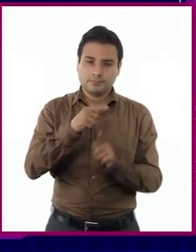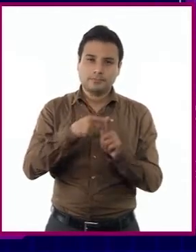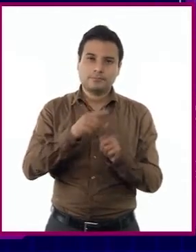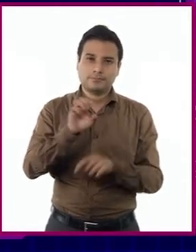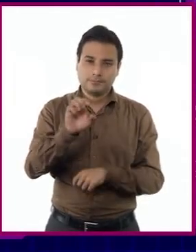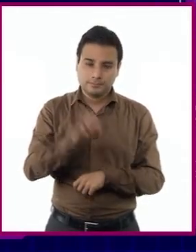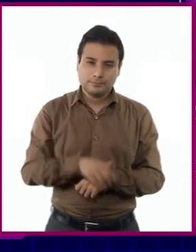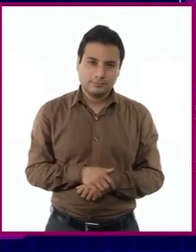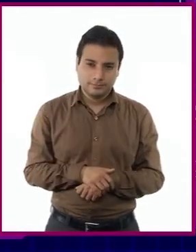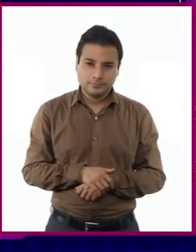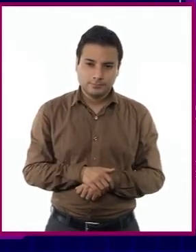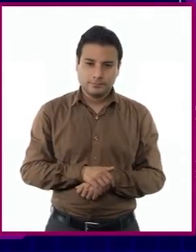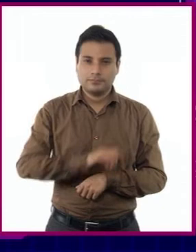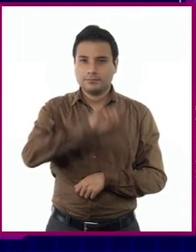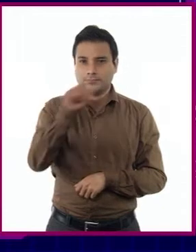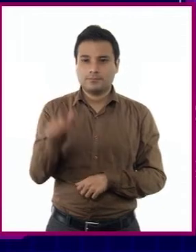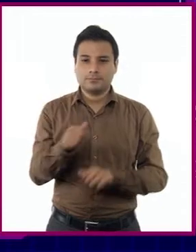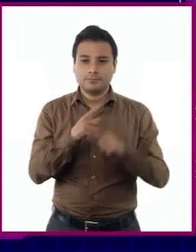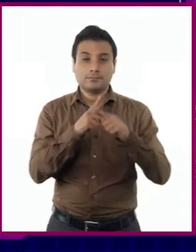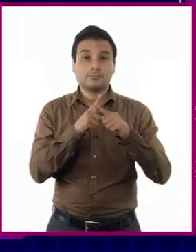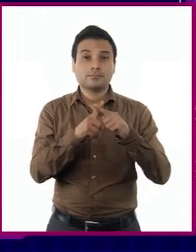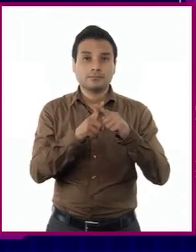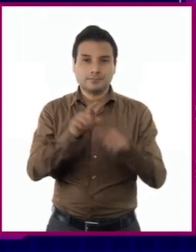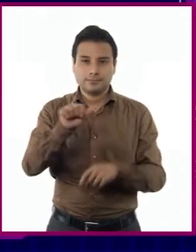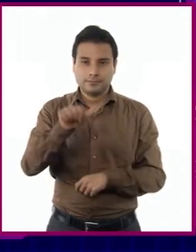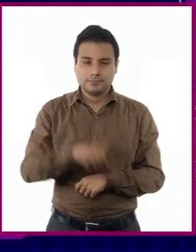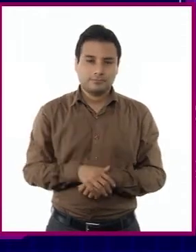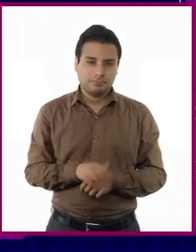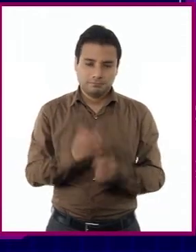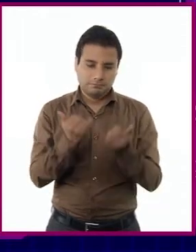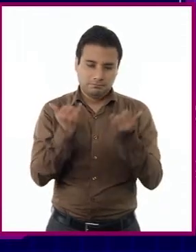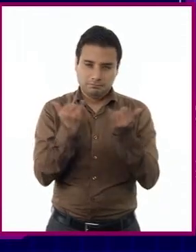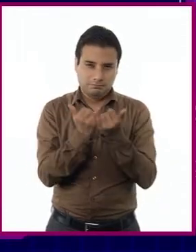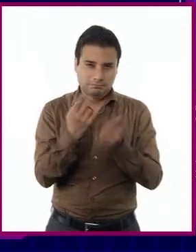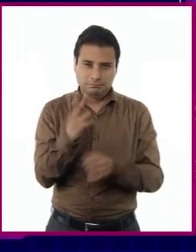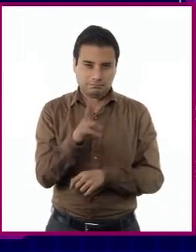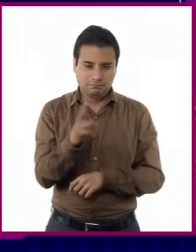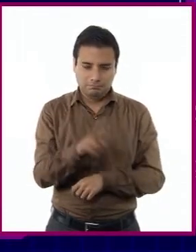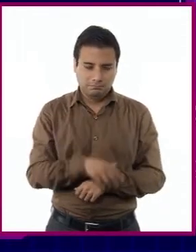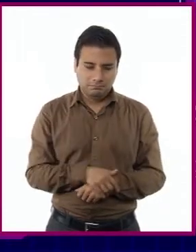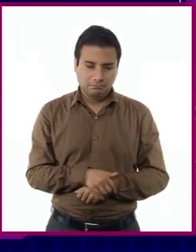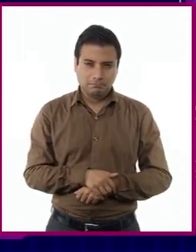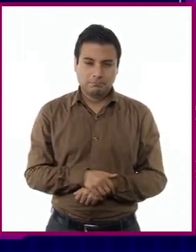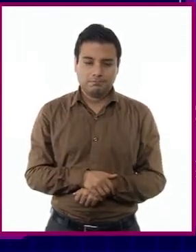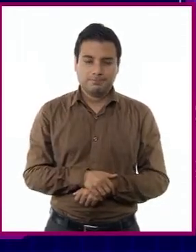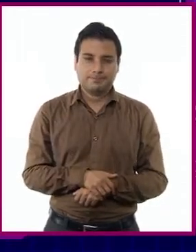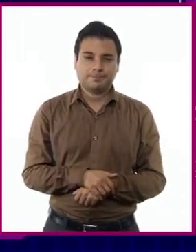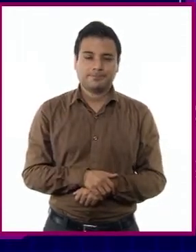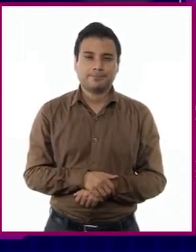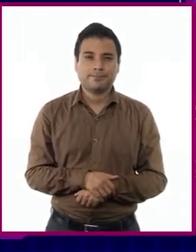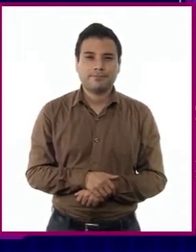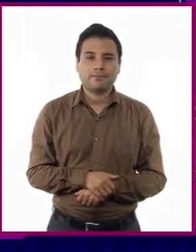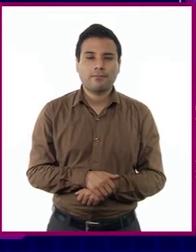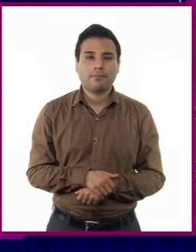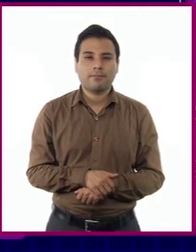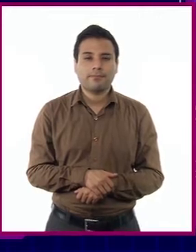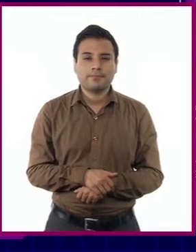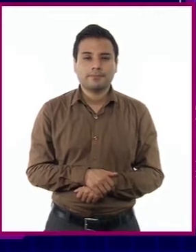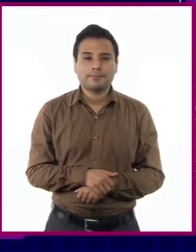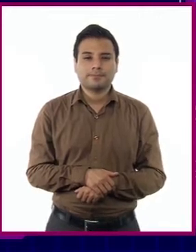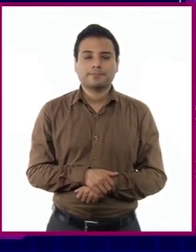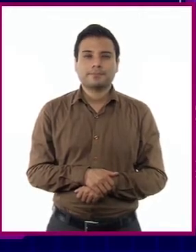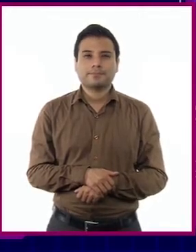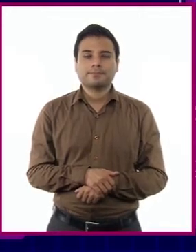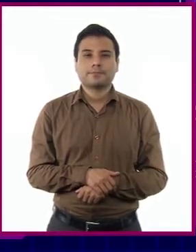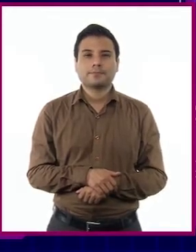y luego multiplicar el resultado por a observen que en la fórmula